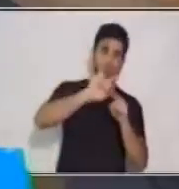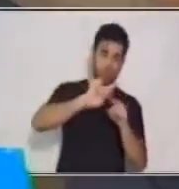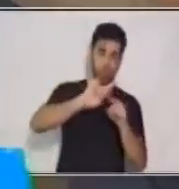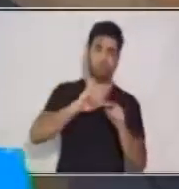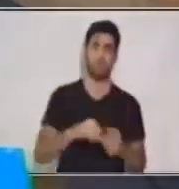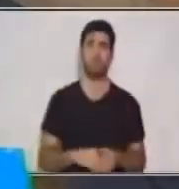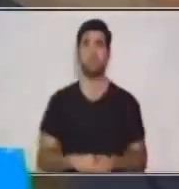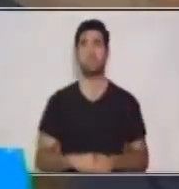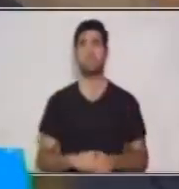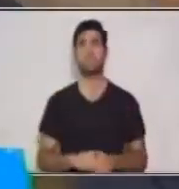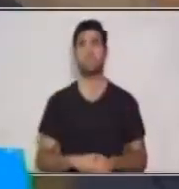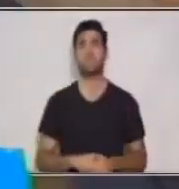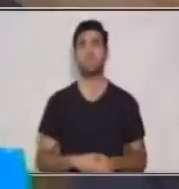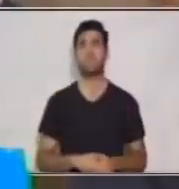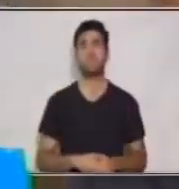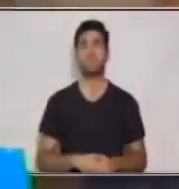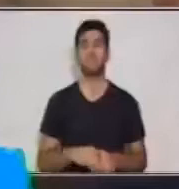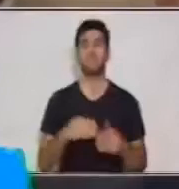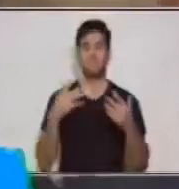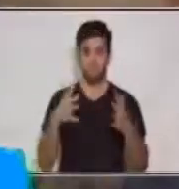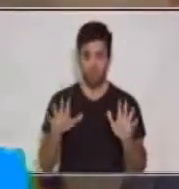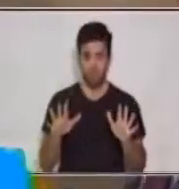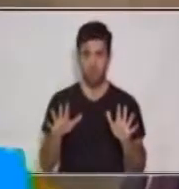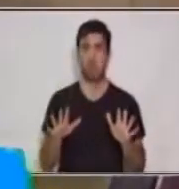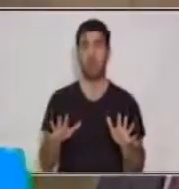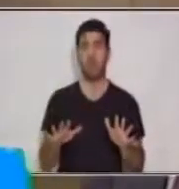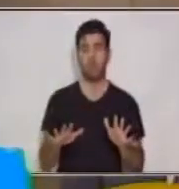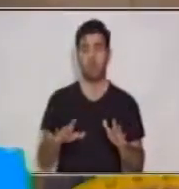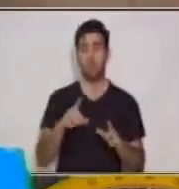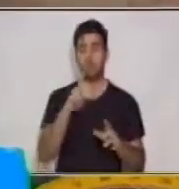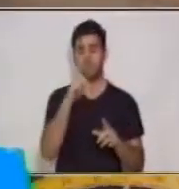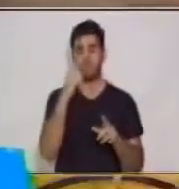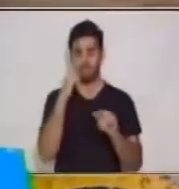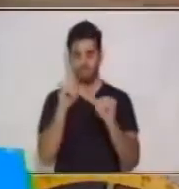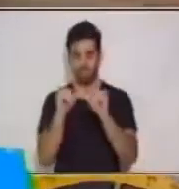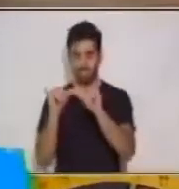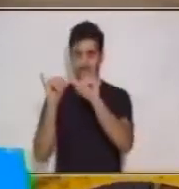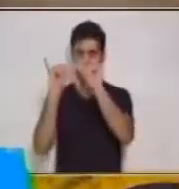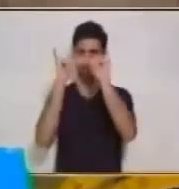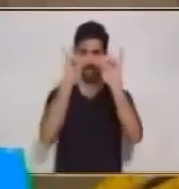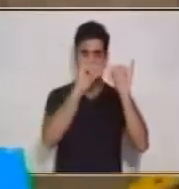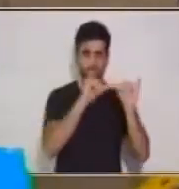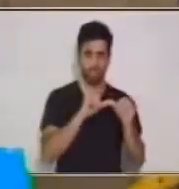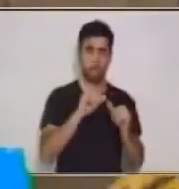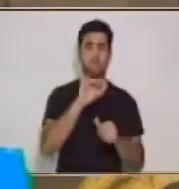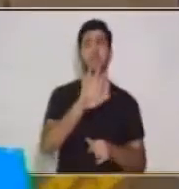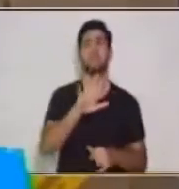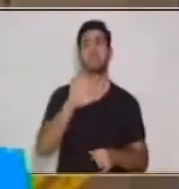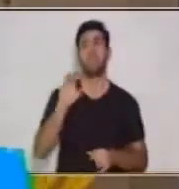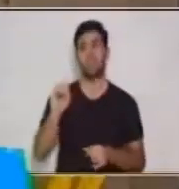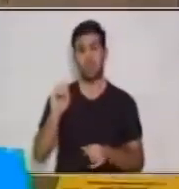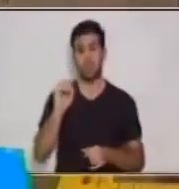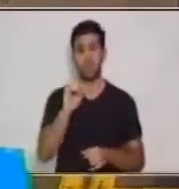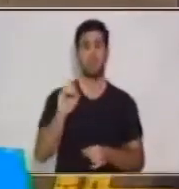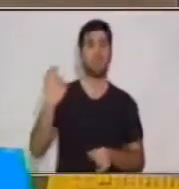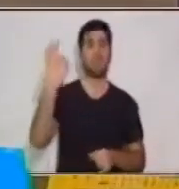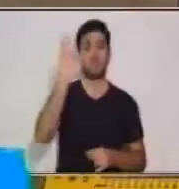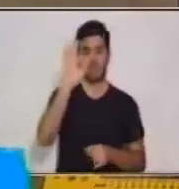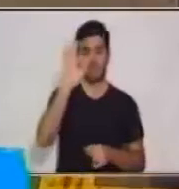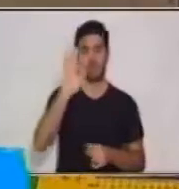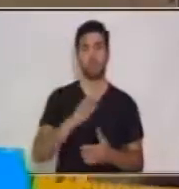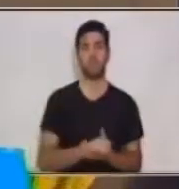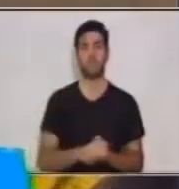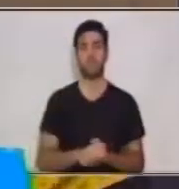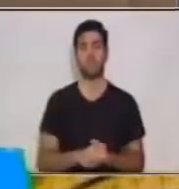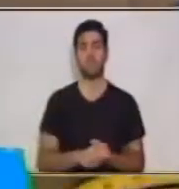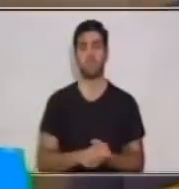esta medida. En este caso nos da una medida de 50 grados. Entonces, así es como vamos a